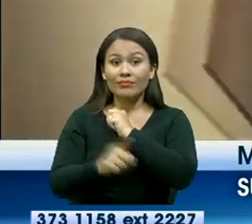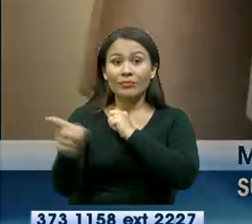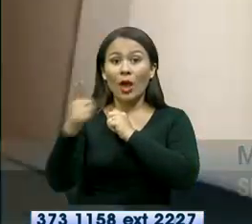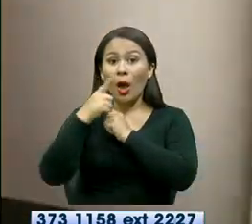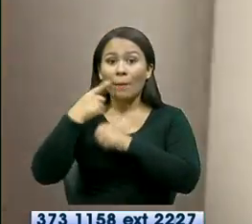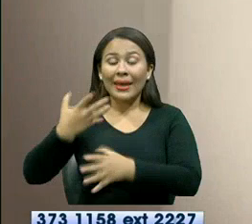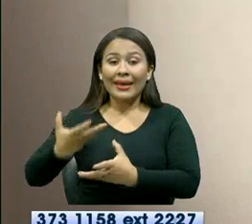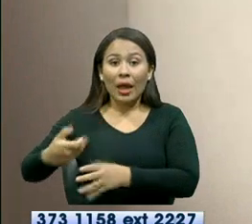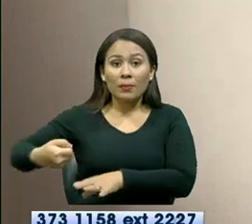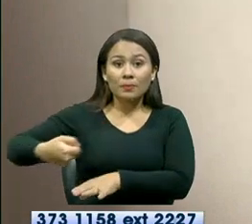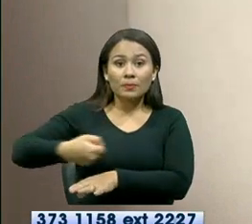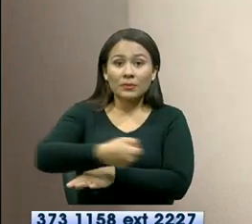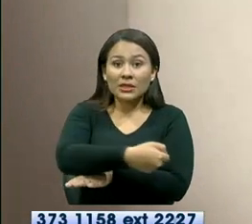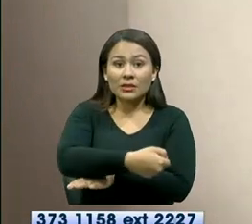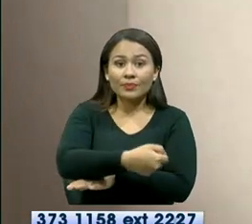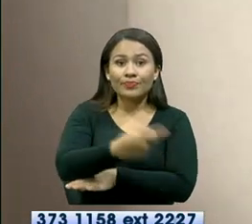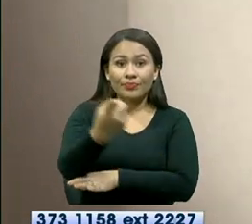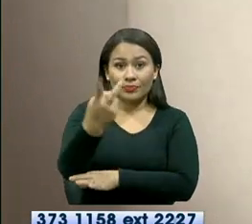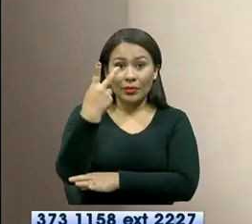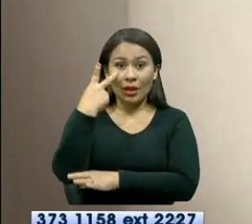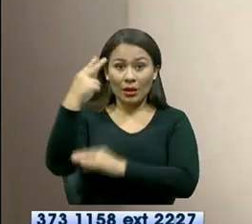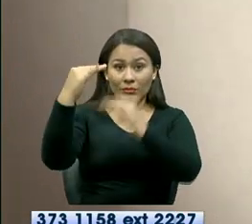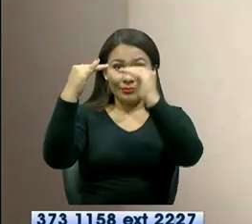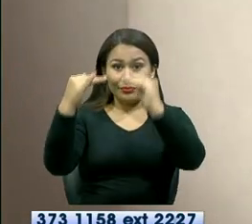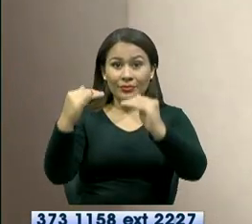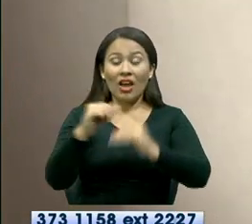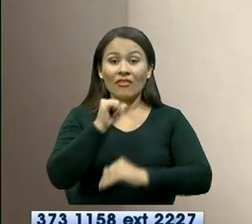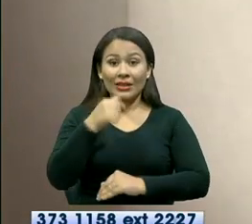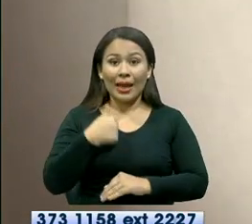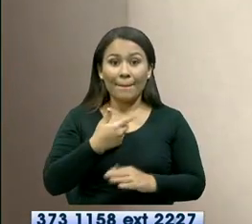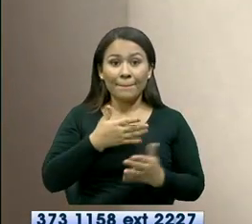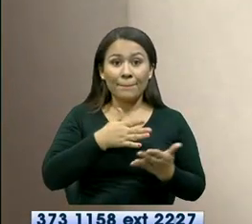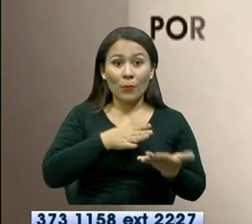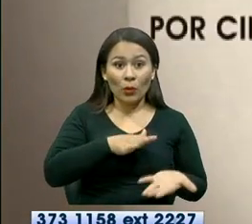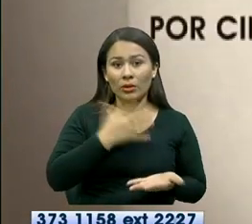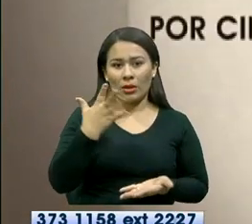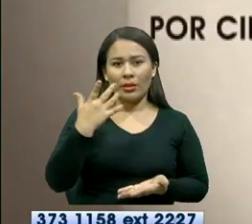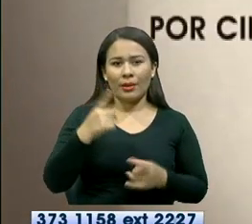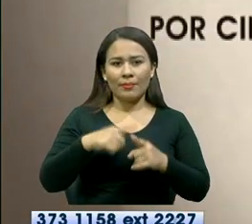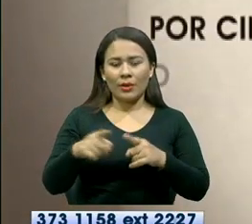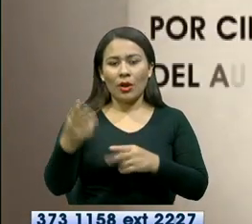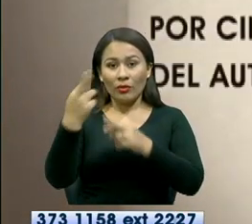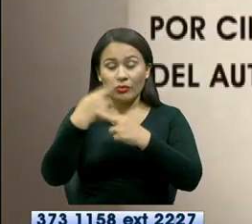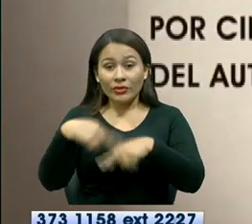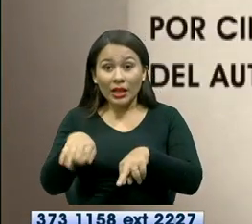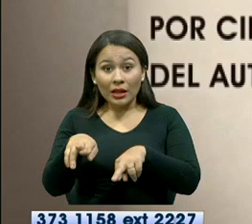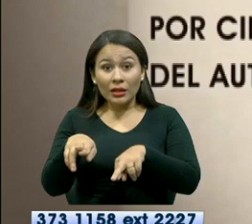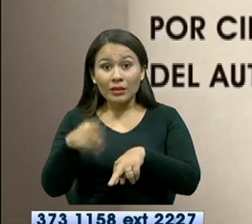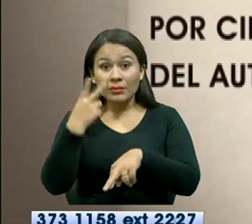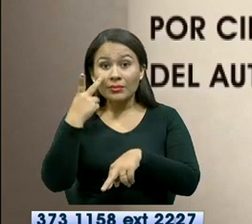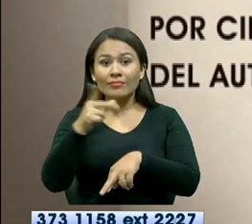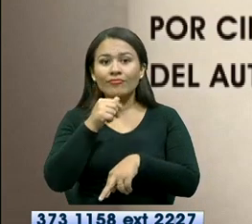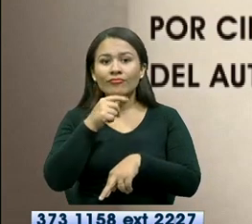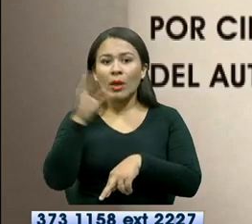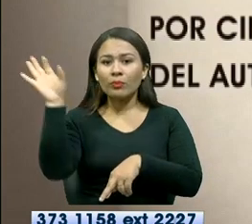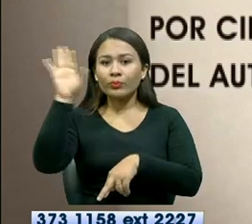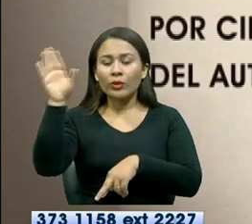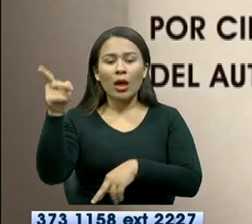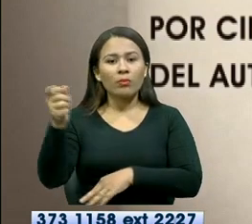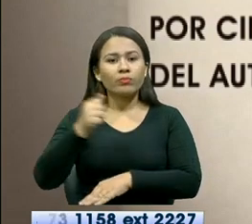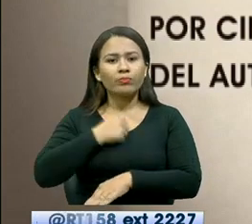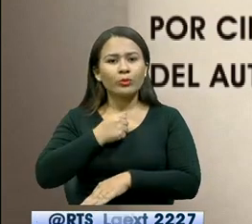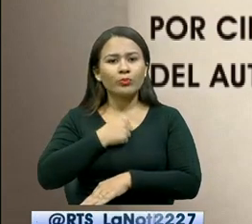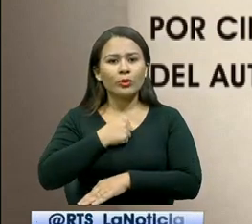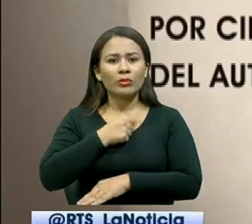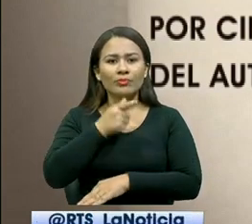tentativa, la ejecución que no logra consumarse o cuyo resultado no llega a verificarse por circunstancias